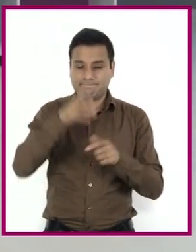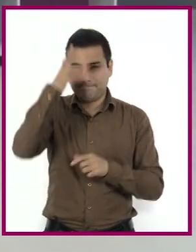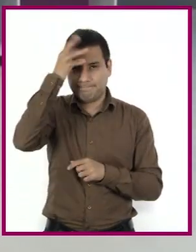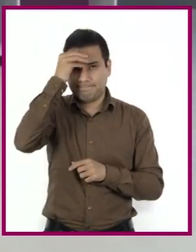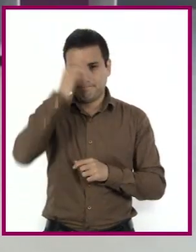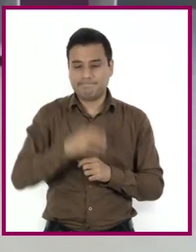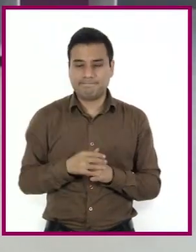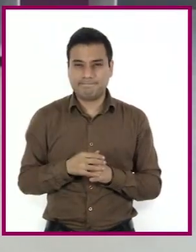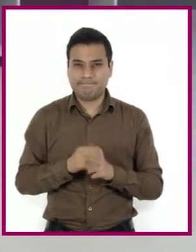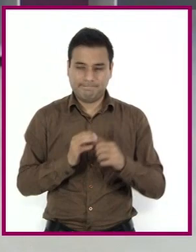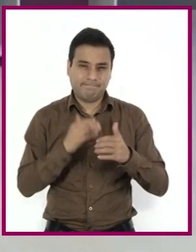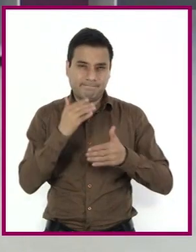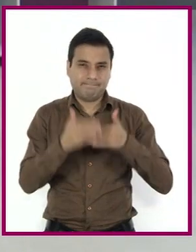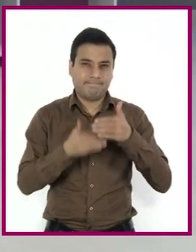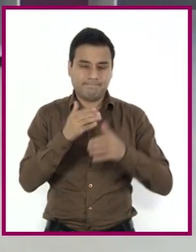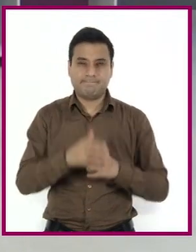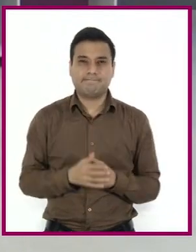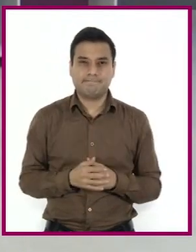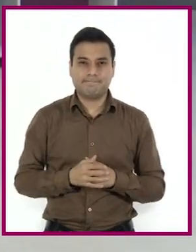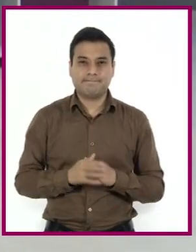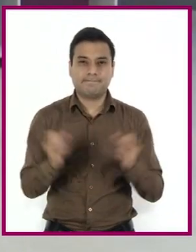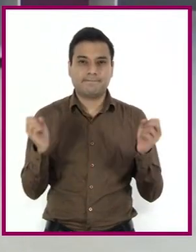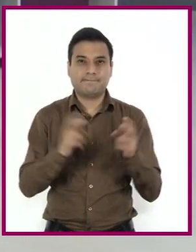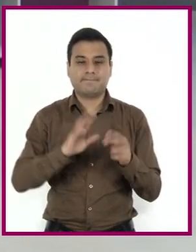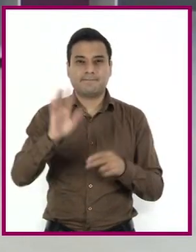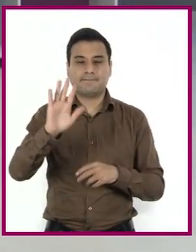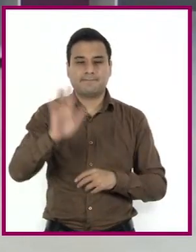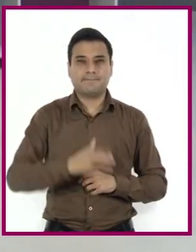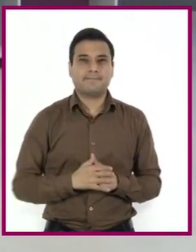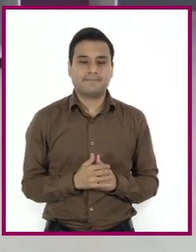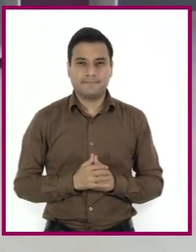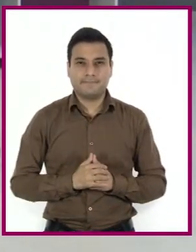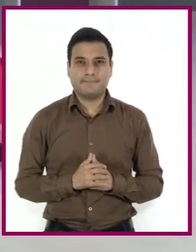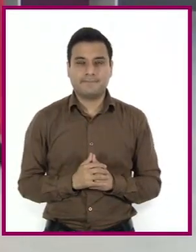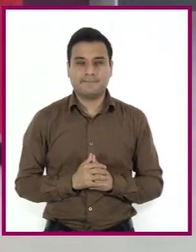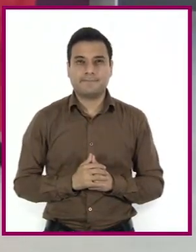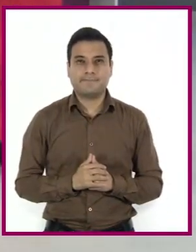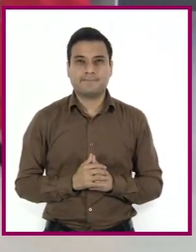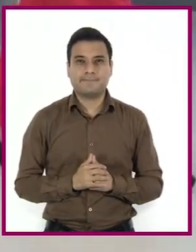sigamos adelante en este ciclo escolar. Hasta luego.